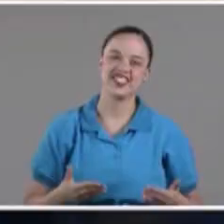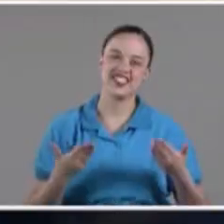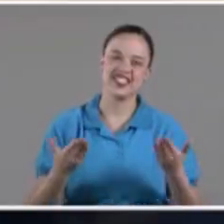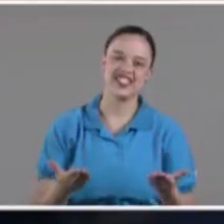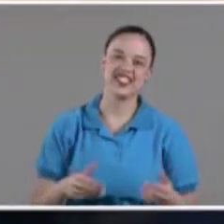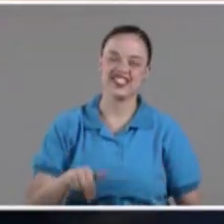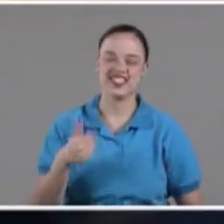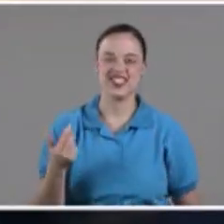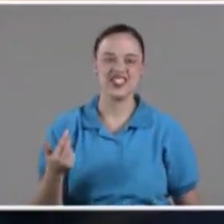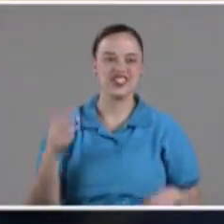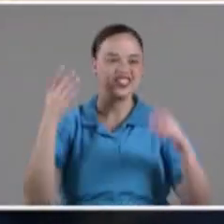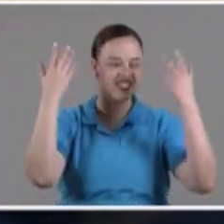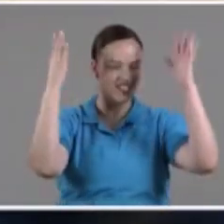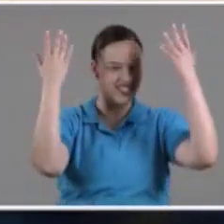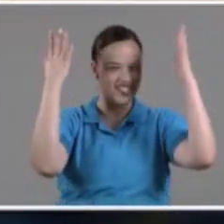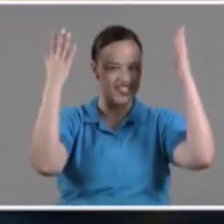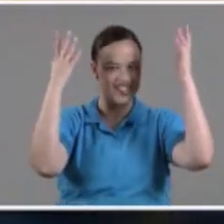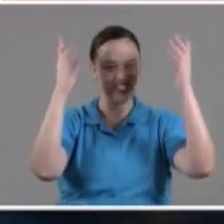rey